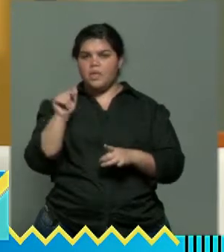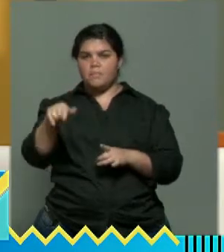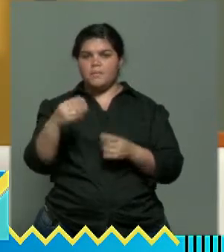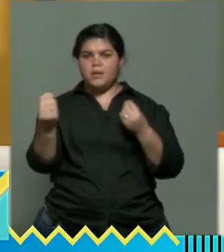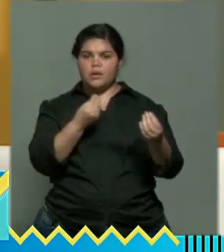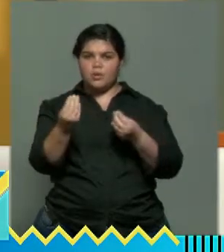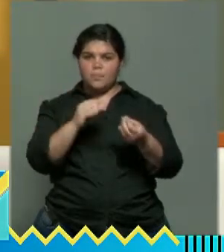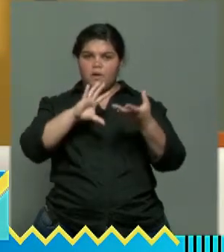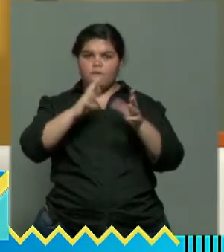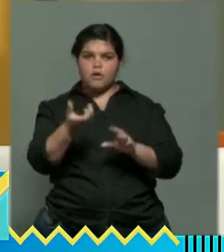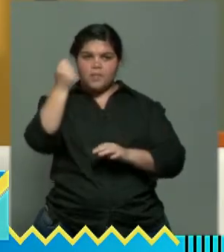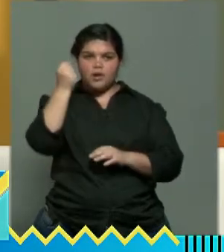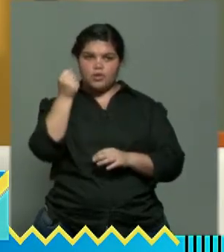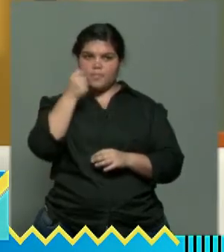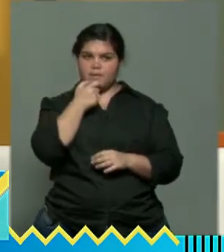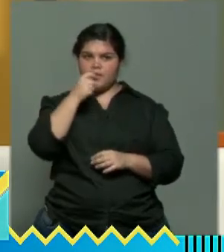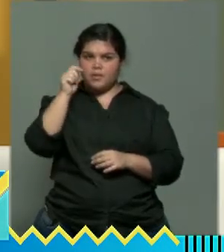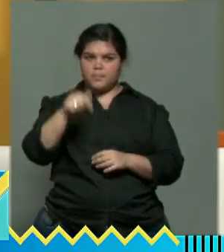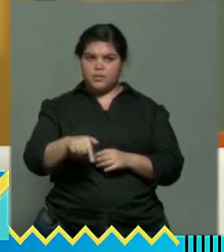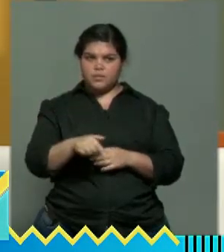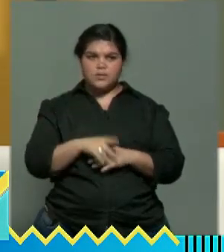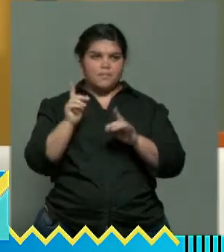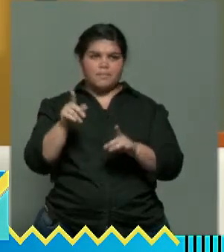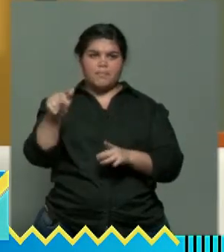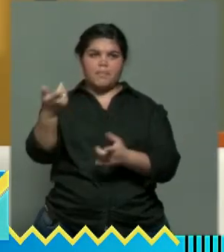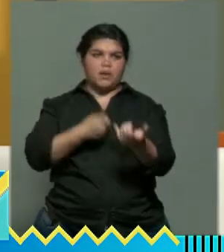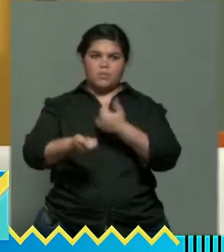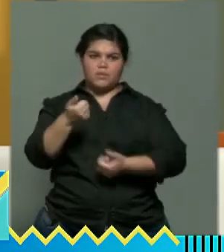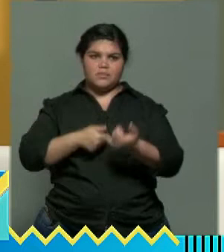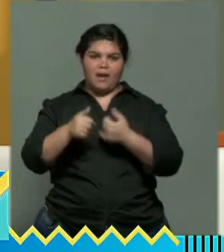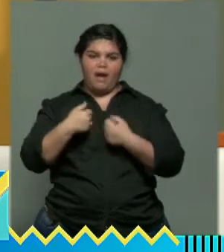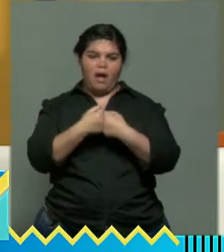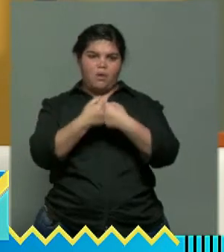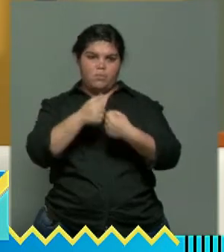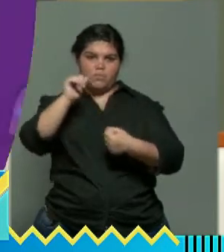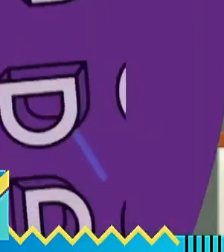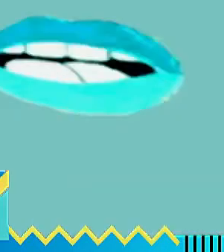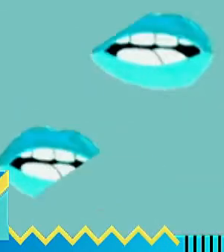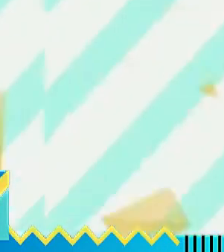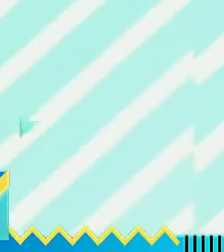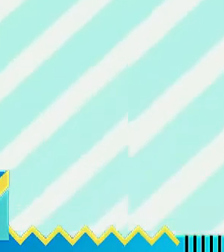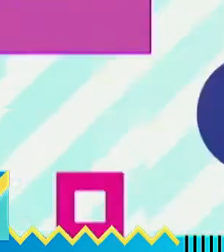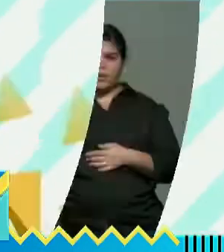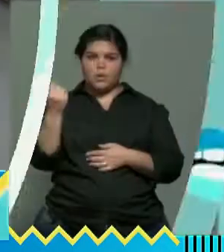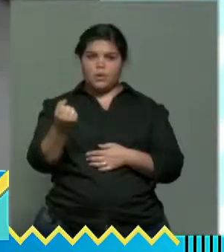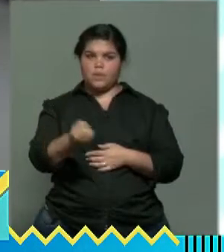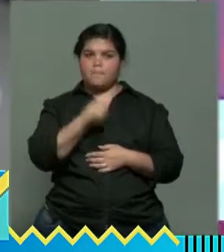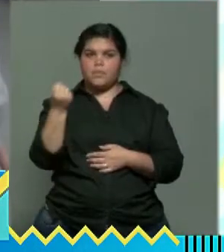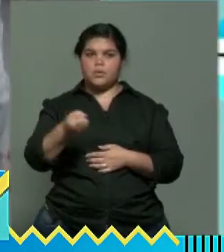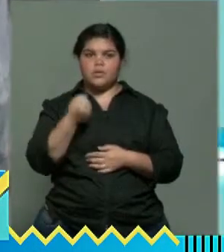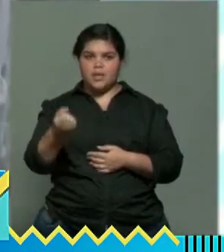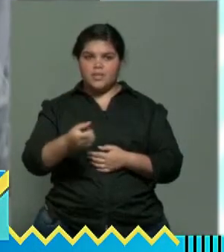económico de Mendoza y cómo hacemos para que esta provincia tenga lo que dice Malvina, no hay un acuerdo. Entonces me parece que tenemos que dar un salto cualitativo